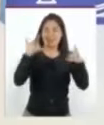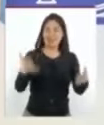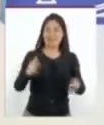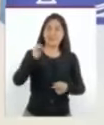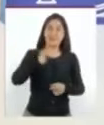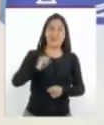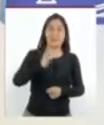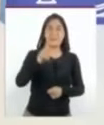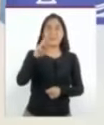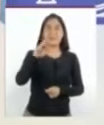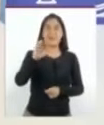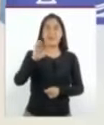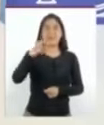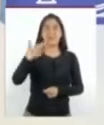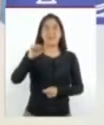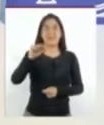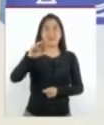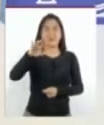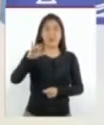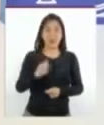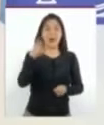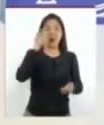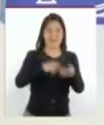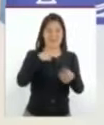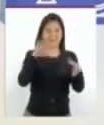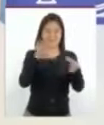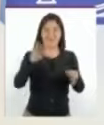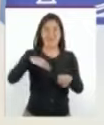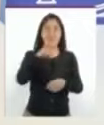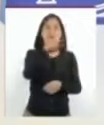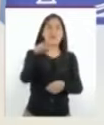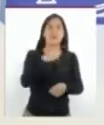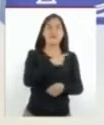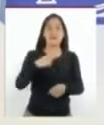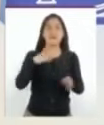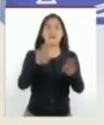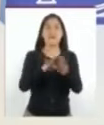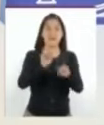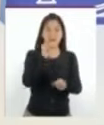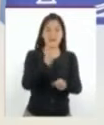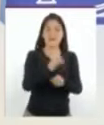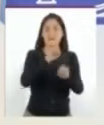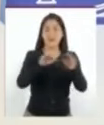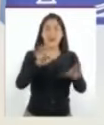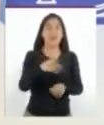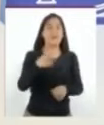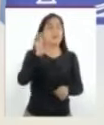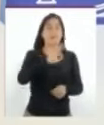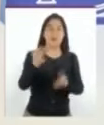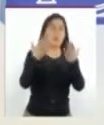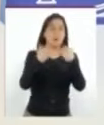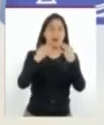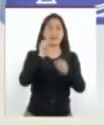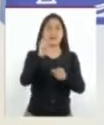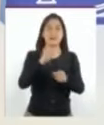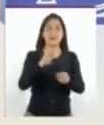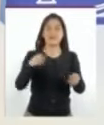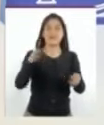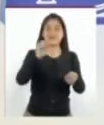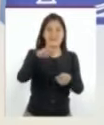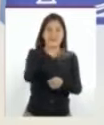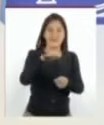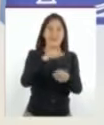Con la información recabada, realicen una infografía en su cuaderno. Si no existieran cercanos a